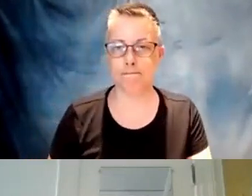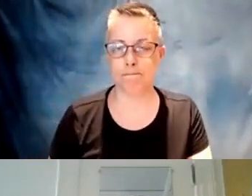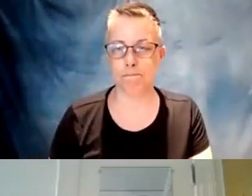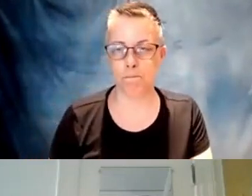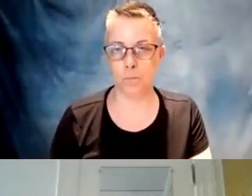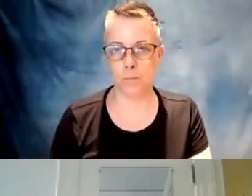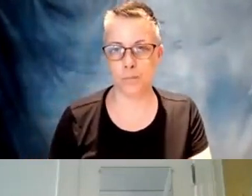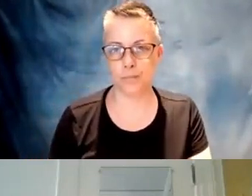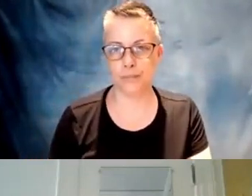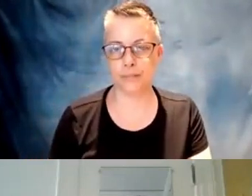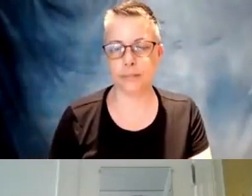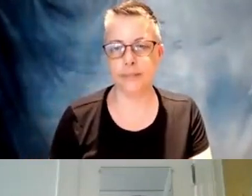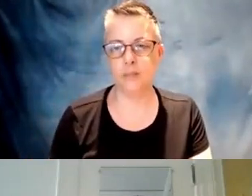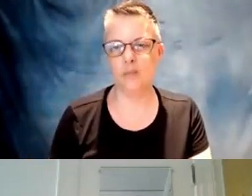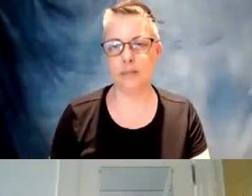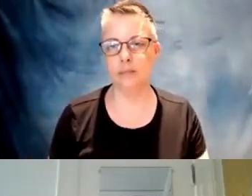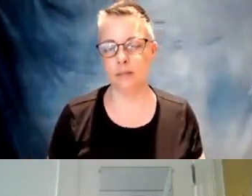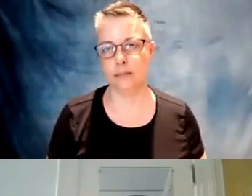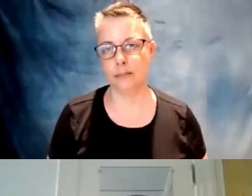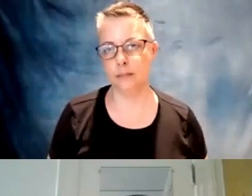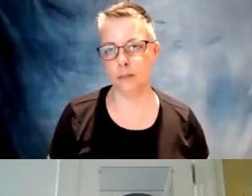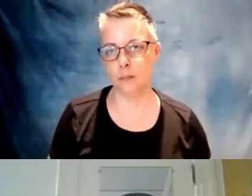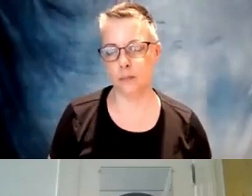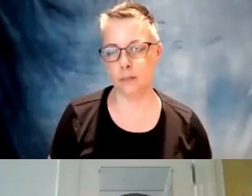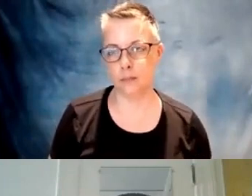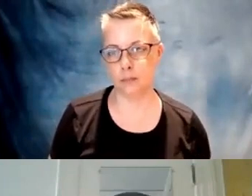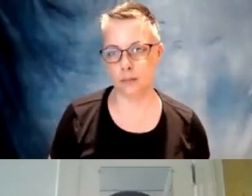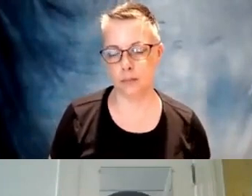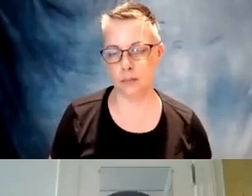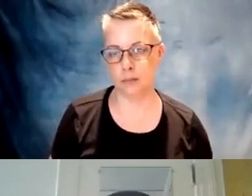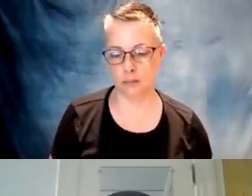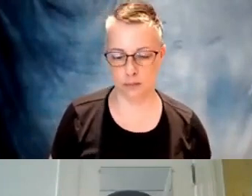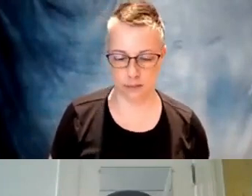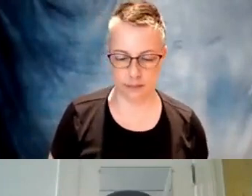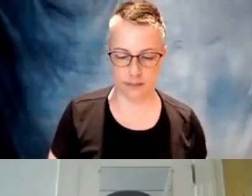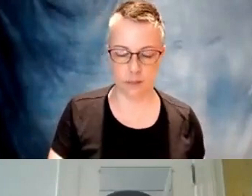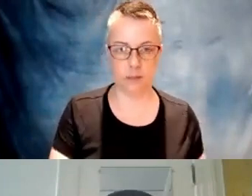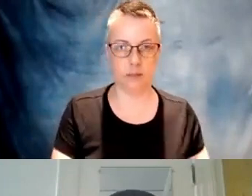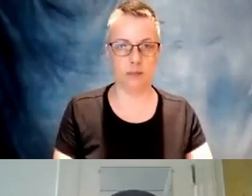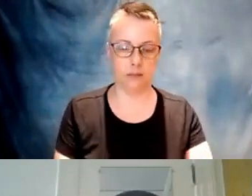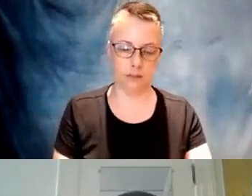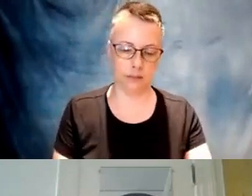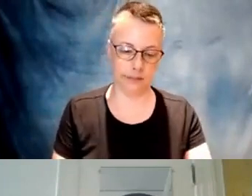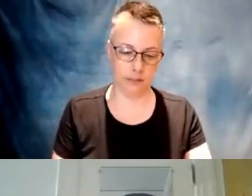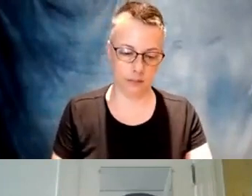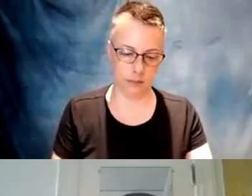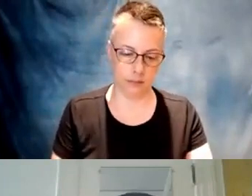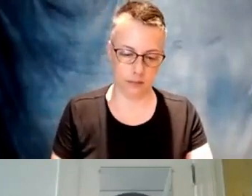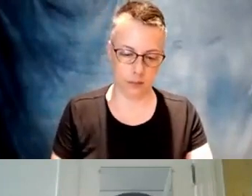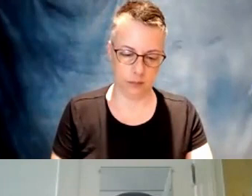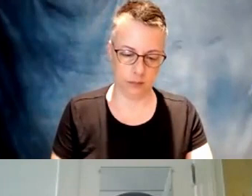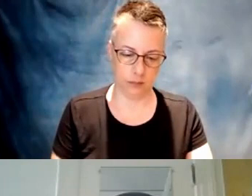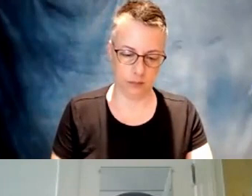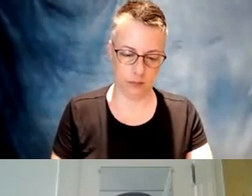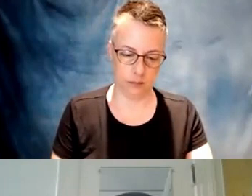Rico. Y mi primera experiencia con una maestra que hablaba español fue en segundo grado.